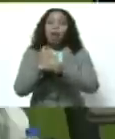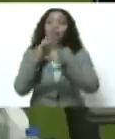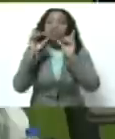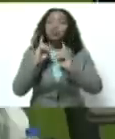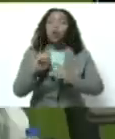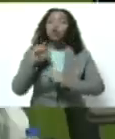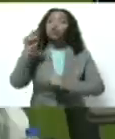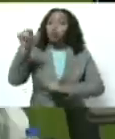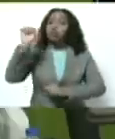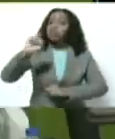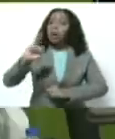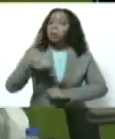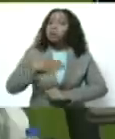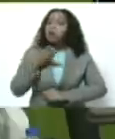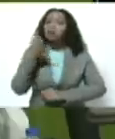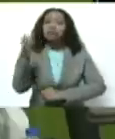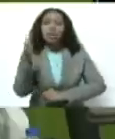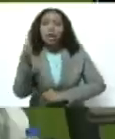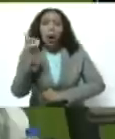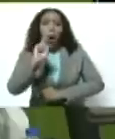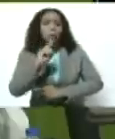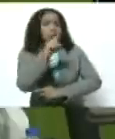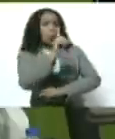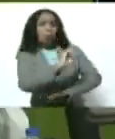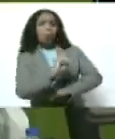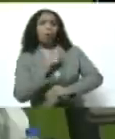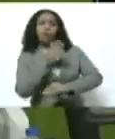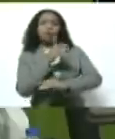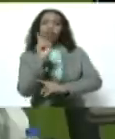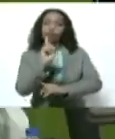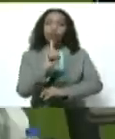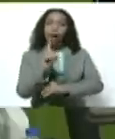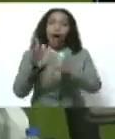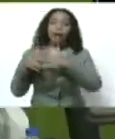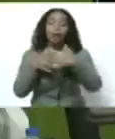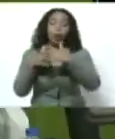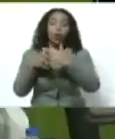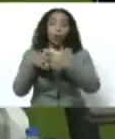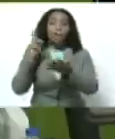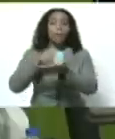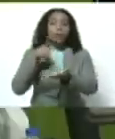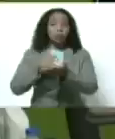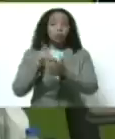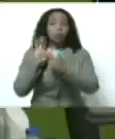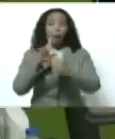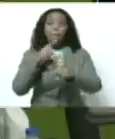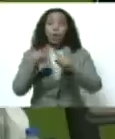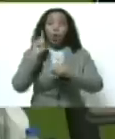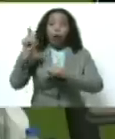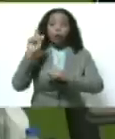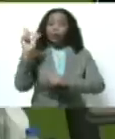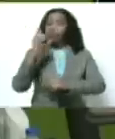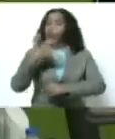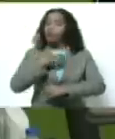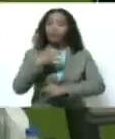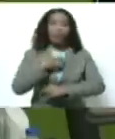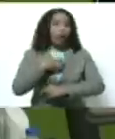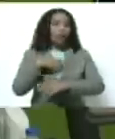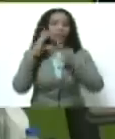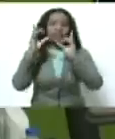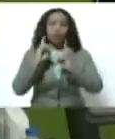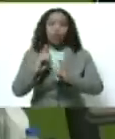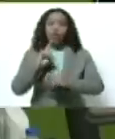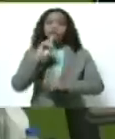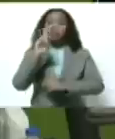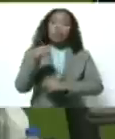no. Estados Unidos es el anfitrión, pero no puede decidir quién puede ser invitado a la Cumbre de las Américas. Así